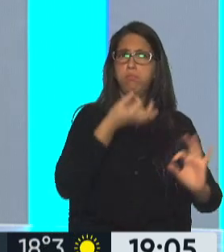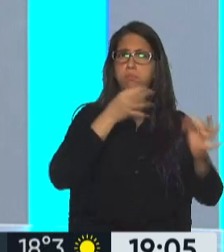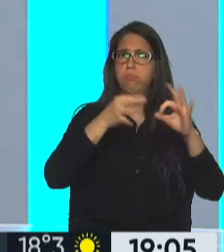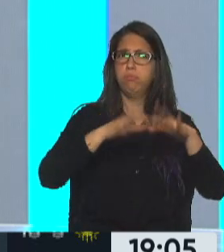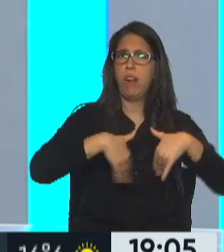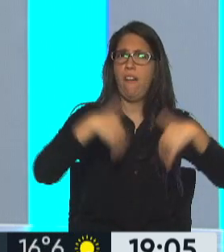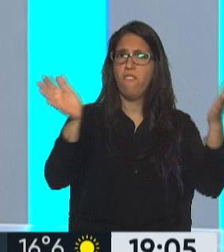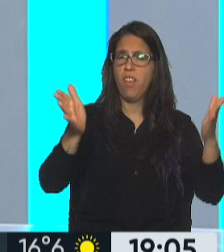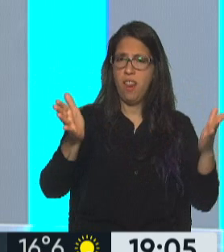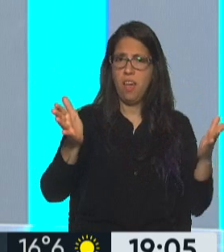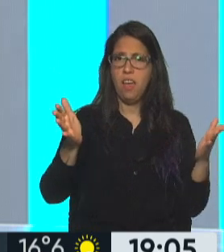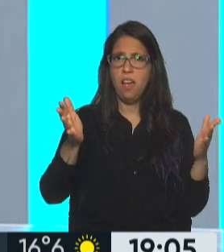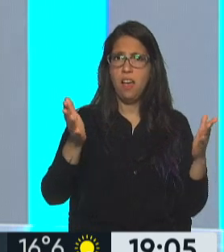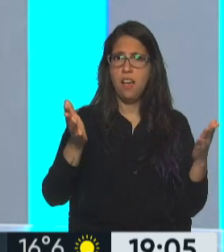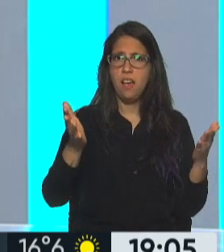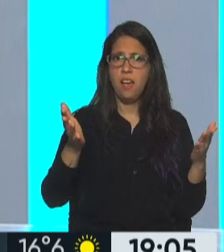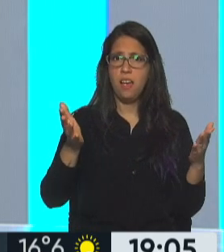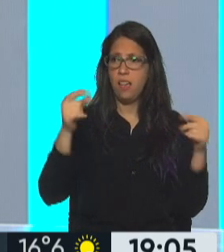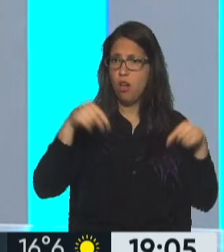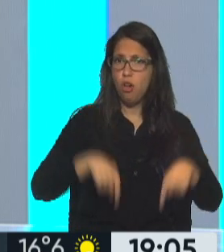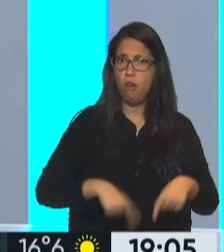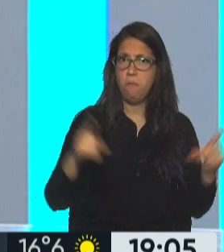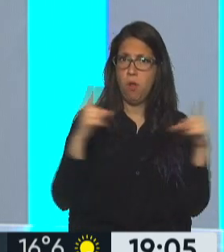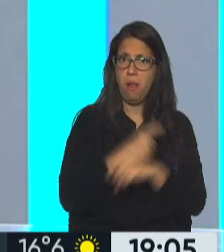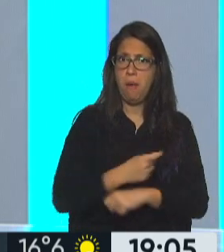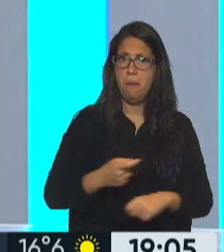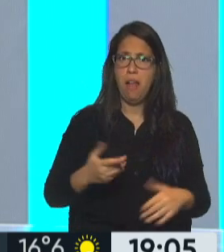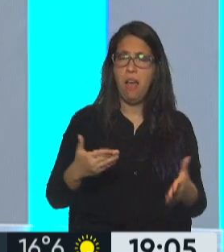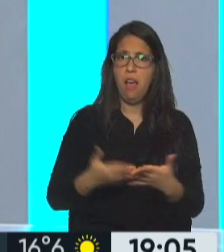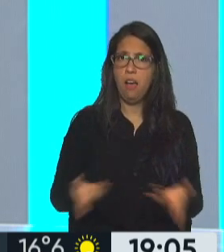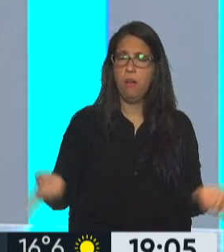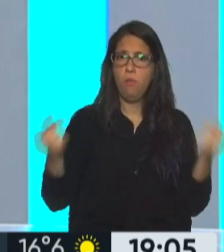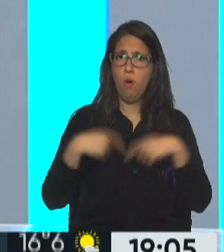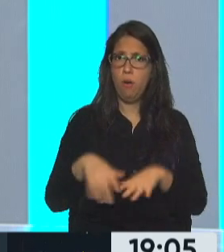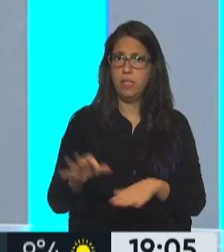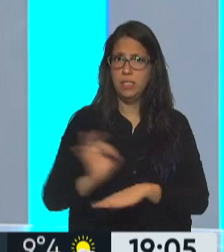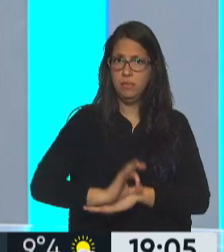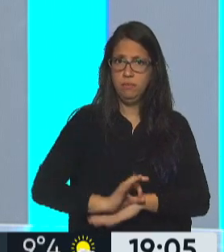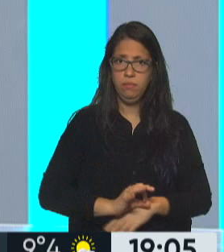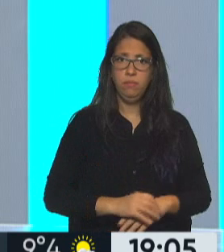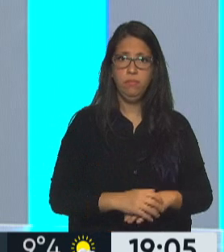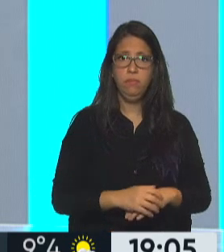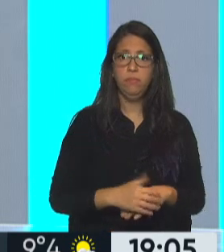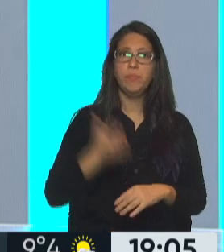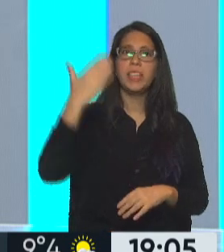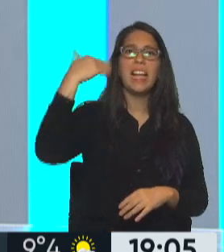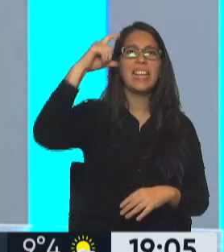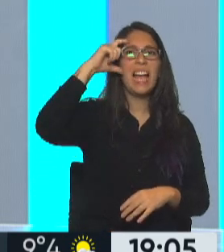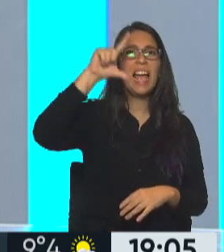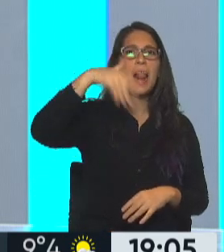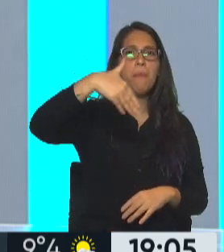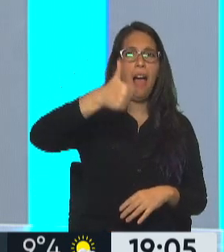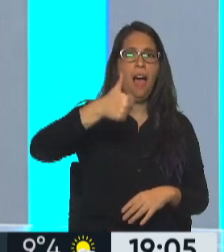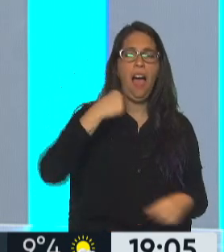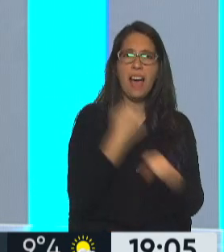embarcaciones este a que hoy tenemos problemas para empezar a reconstituir existía elma el